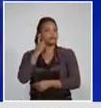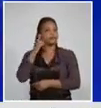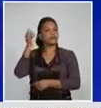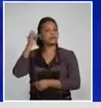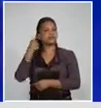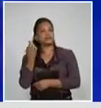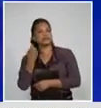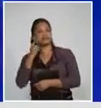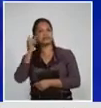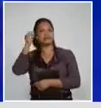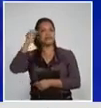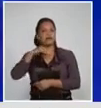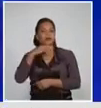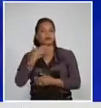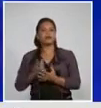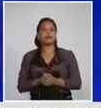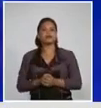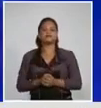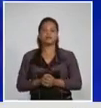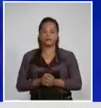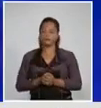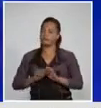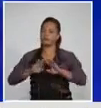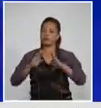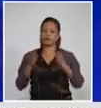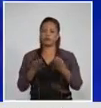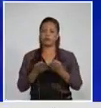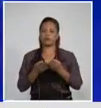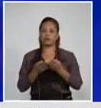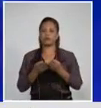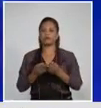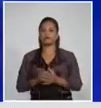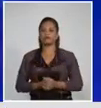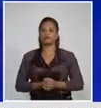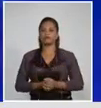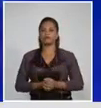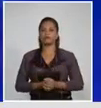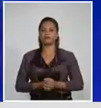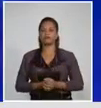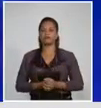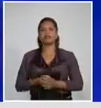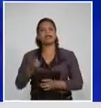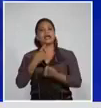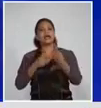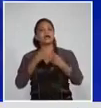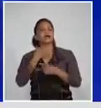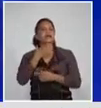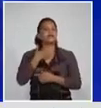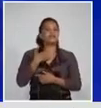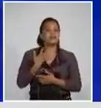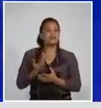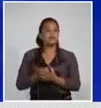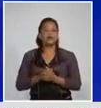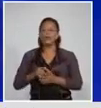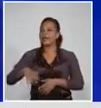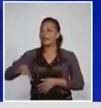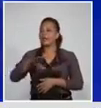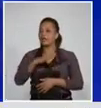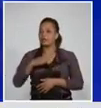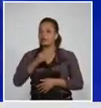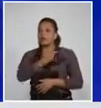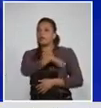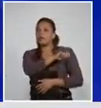ir evacuando y que son producto del deseo que tiene toda nuestra población de